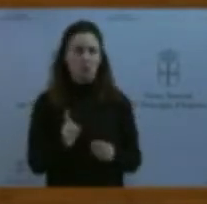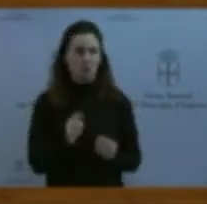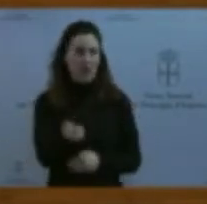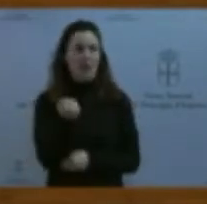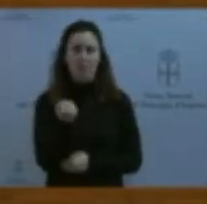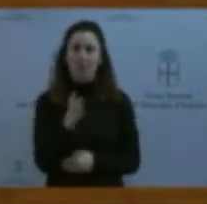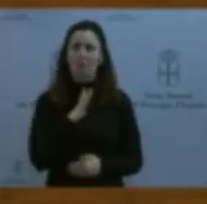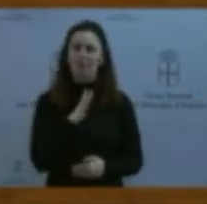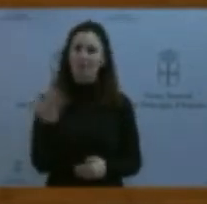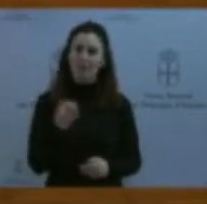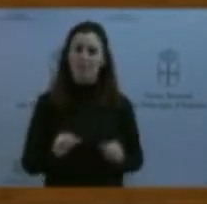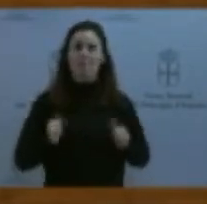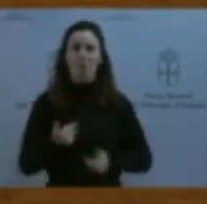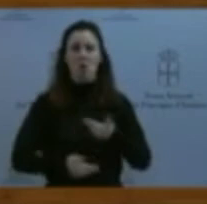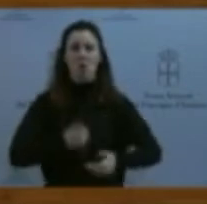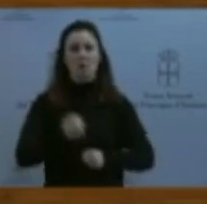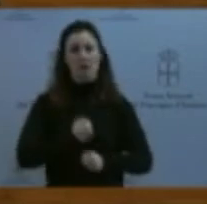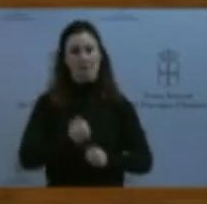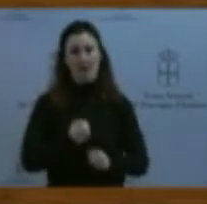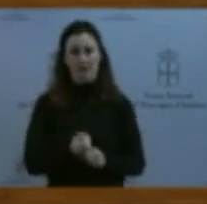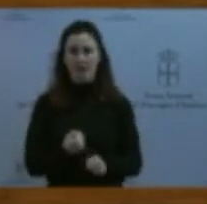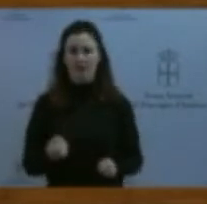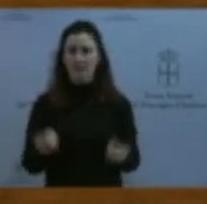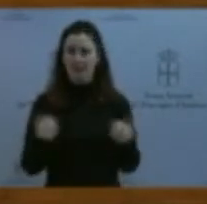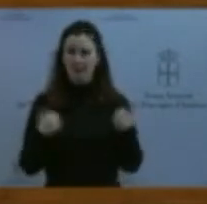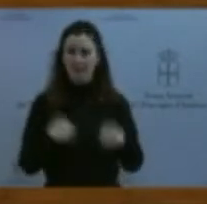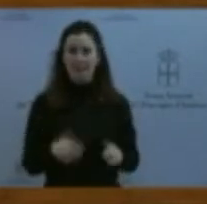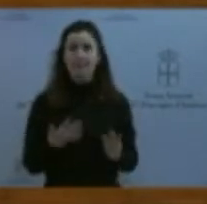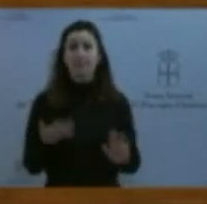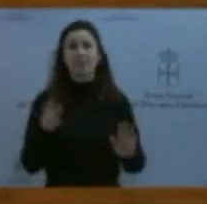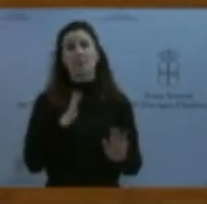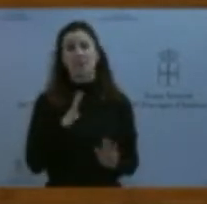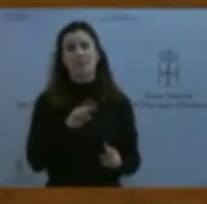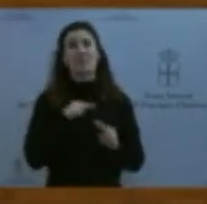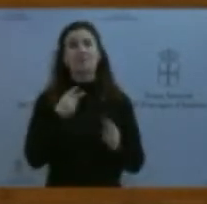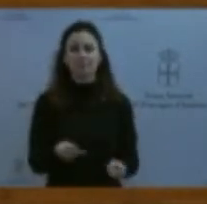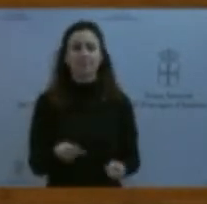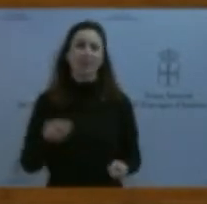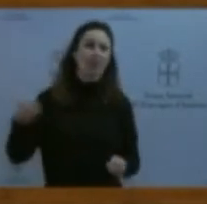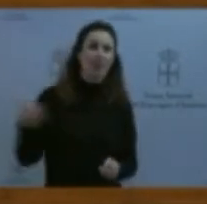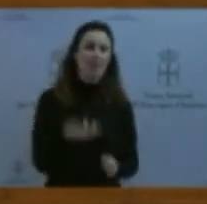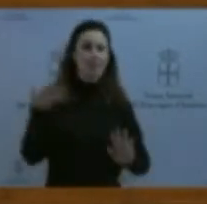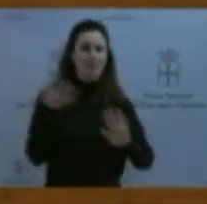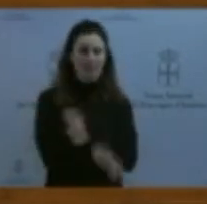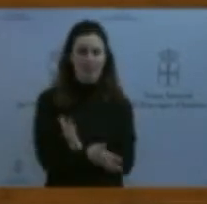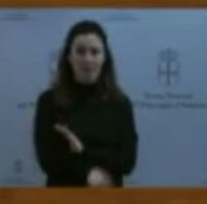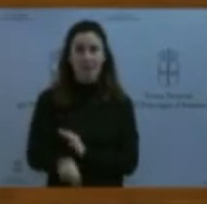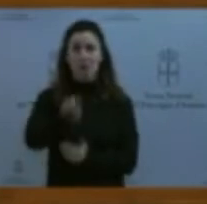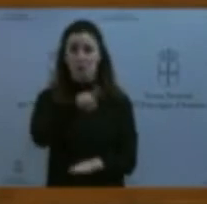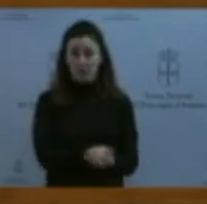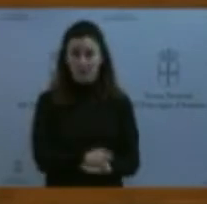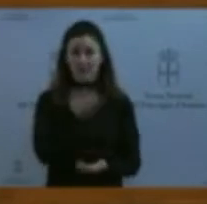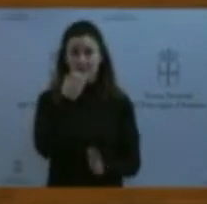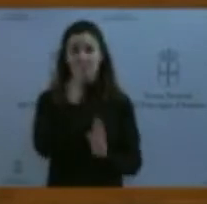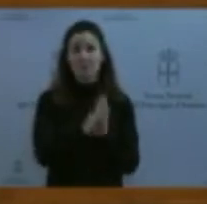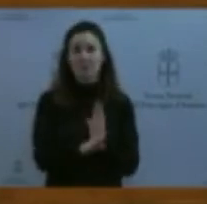pónganse a trabajar. Y explique y conteste ahora aquí, por favor. Insisto, si hay una programación para las próximas convocatorias dentro del plan